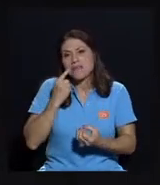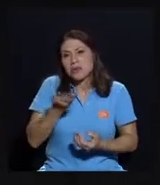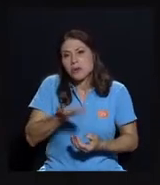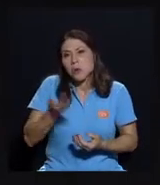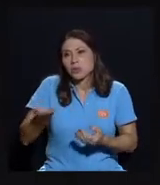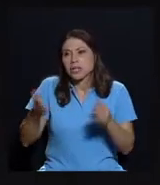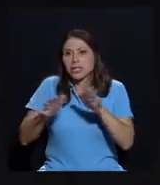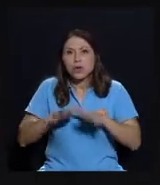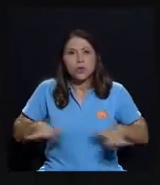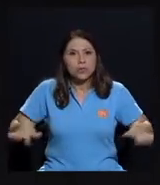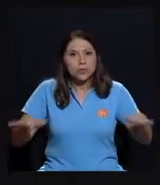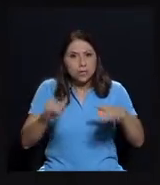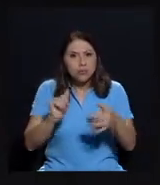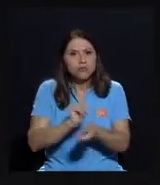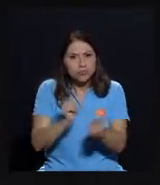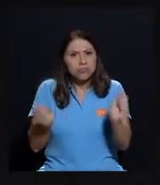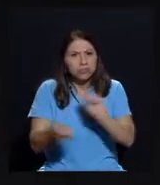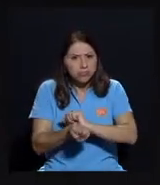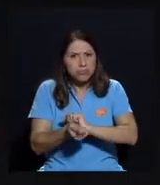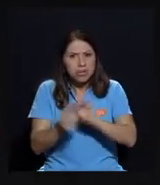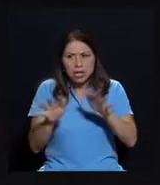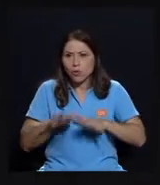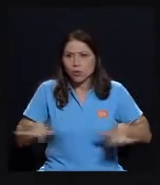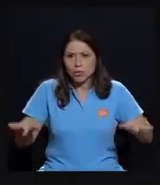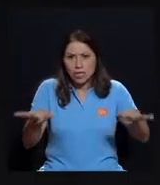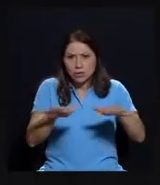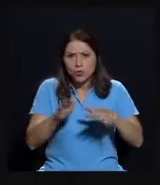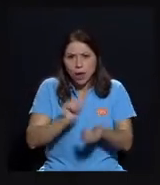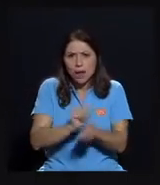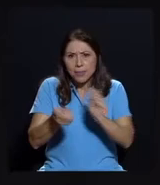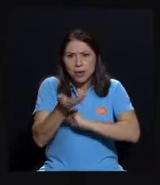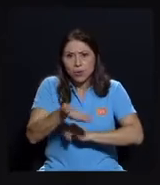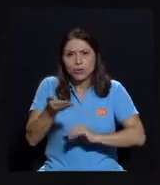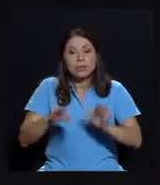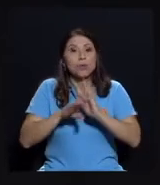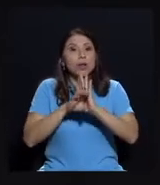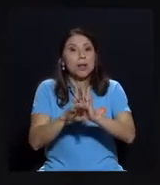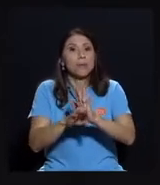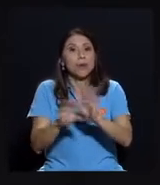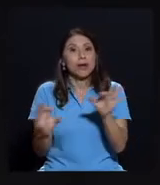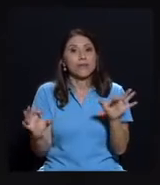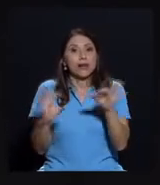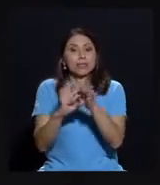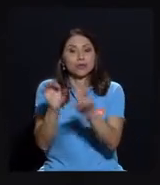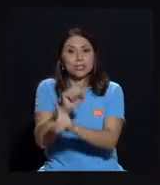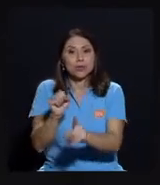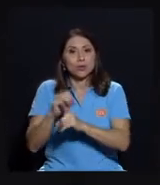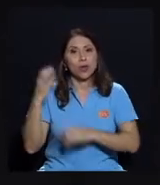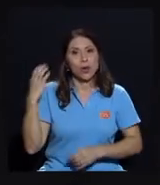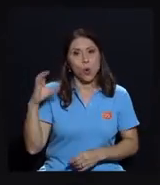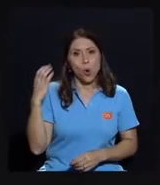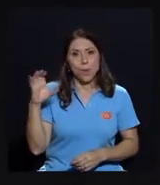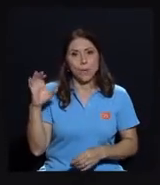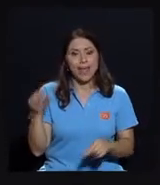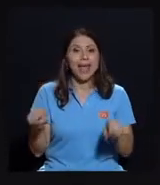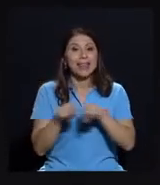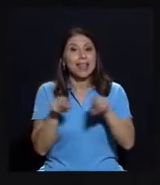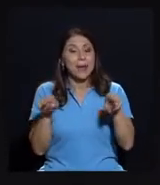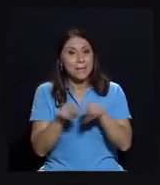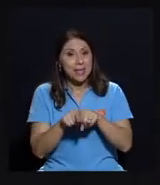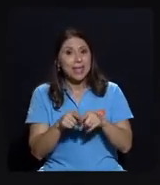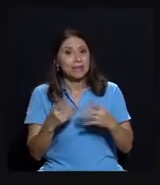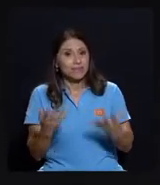también cambiaron hay cosas en el contexto que cambiaron por ejemplo en relación a la situación en colombia también la reducción de la fumigación